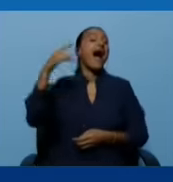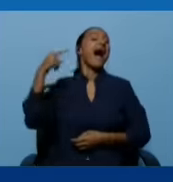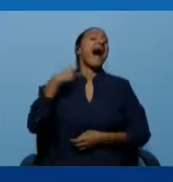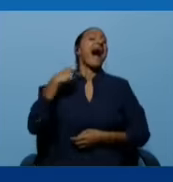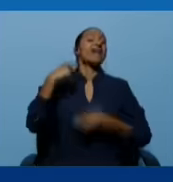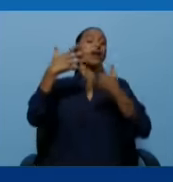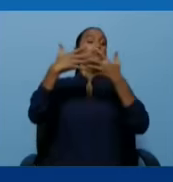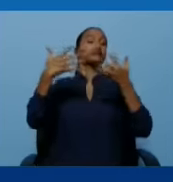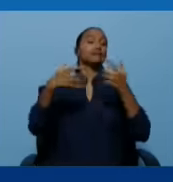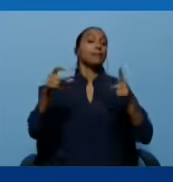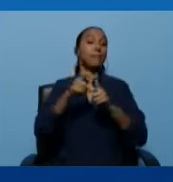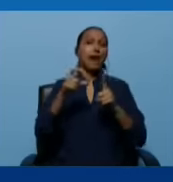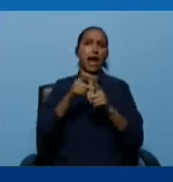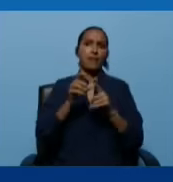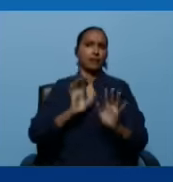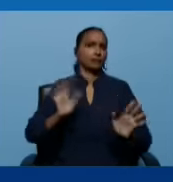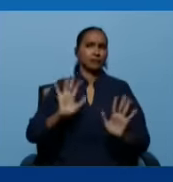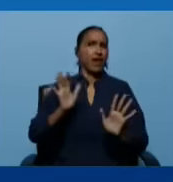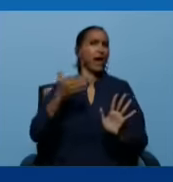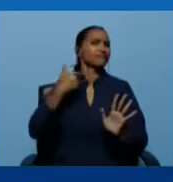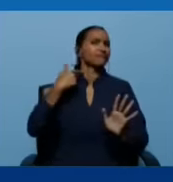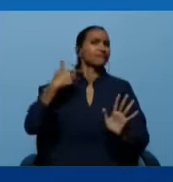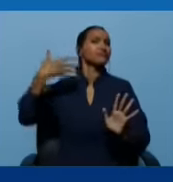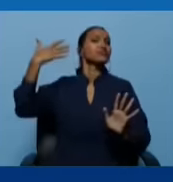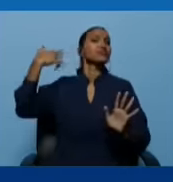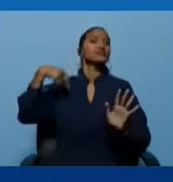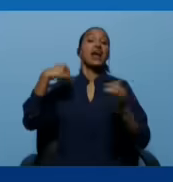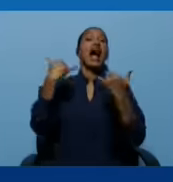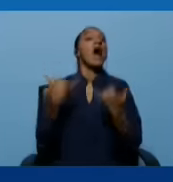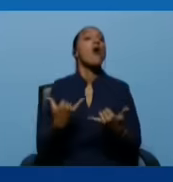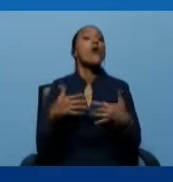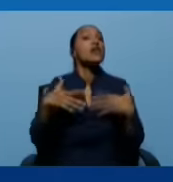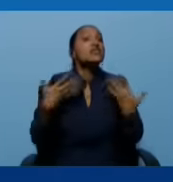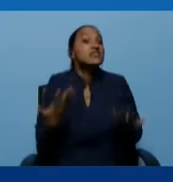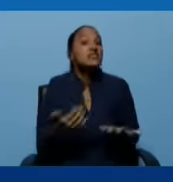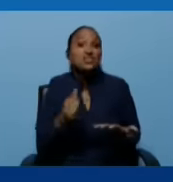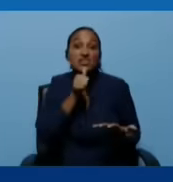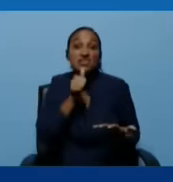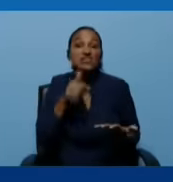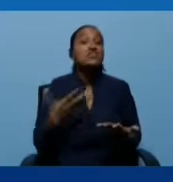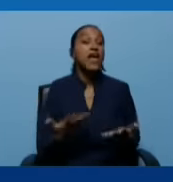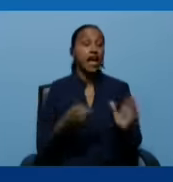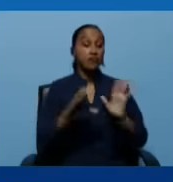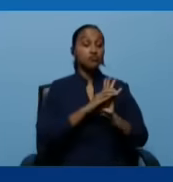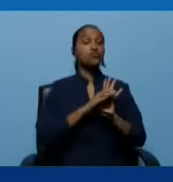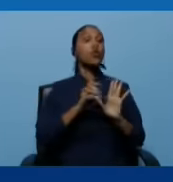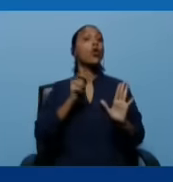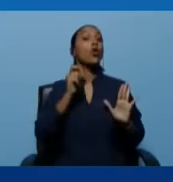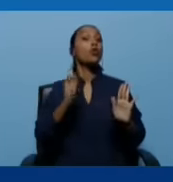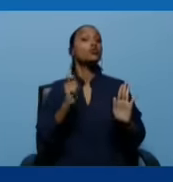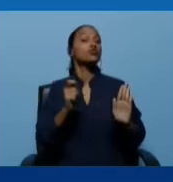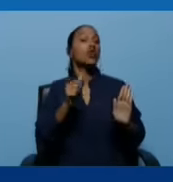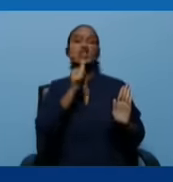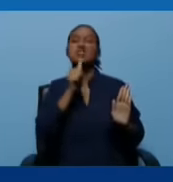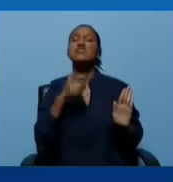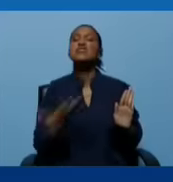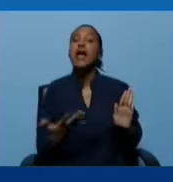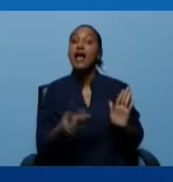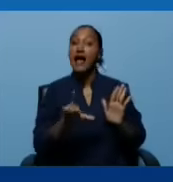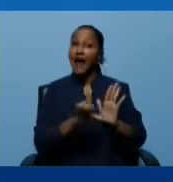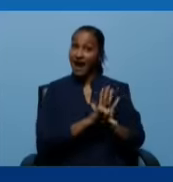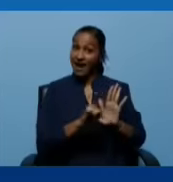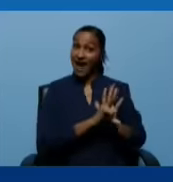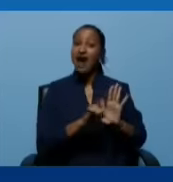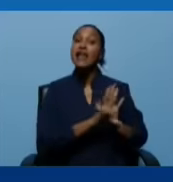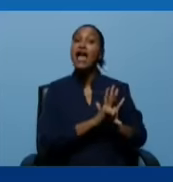superado por la humanidad. ¿Quién la ejerce directamente en la forma prevista en esta Constitución y en la ley? E indirectamente